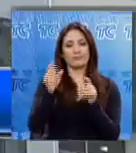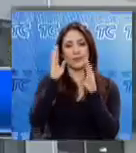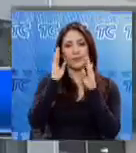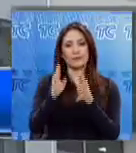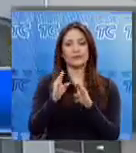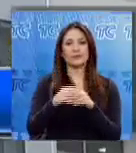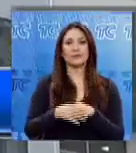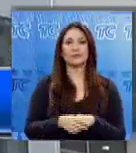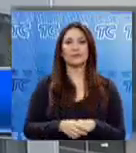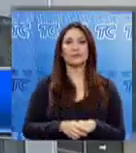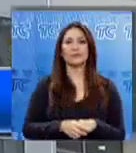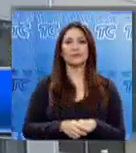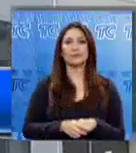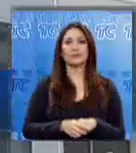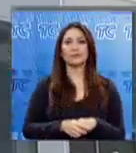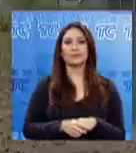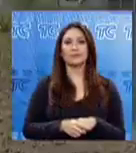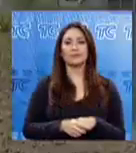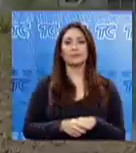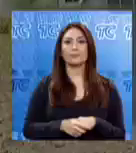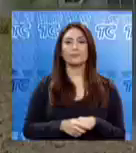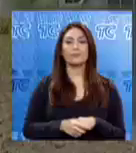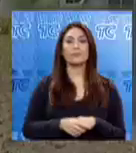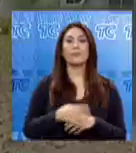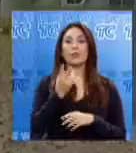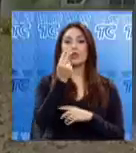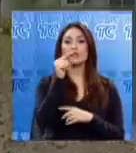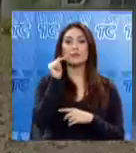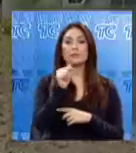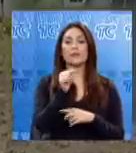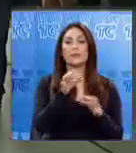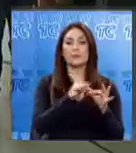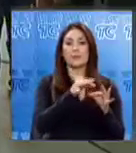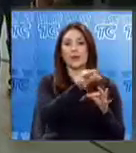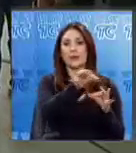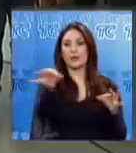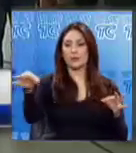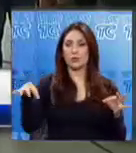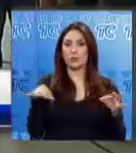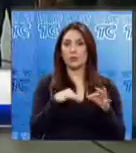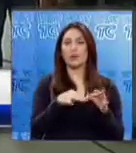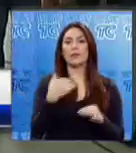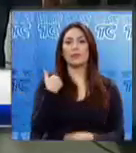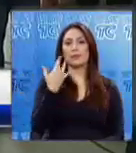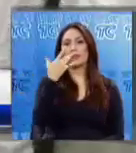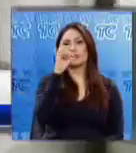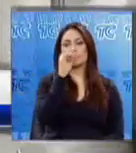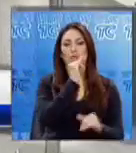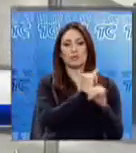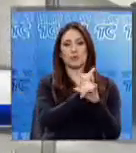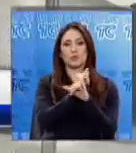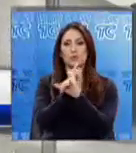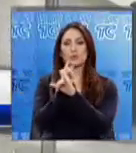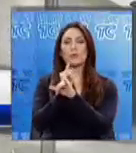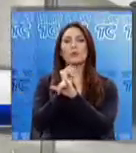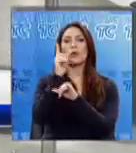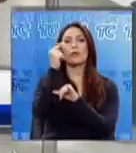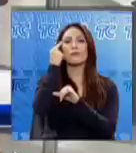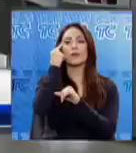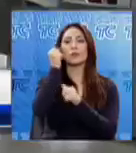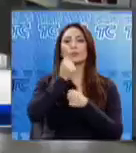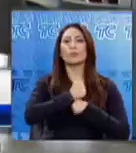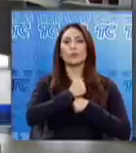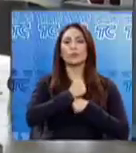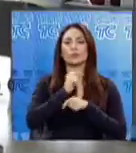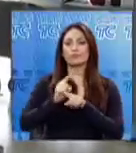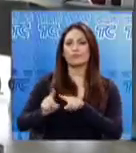públicas. 12.000 metros cuadrados y concentra un total de 18 instituciones públicas. Los